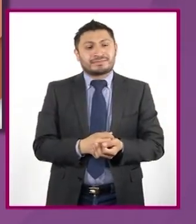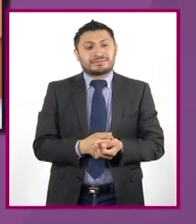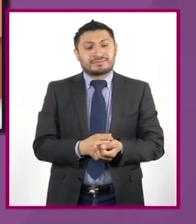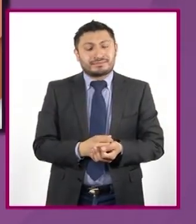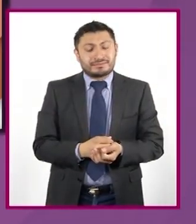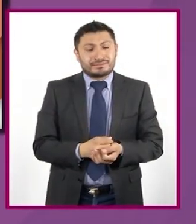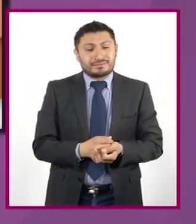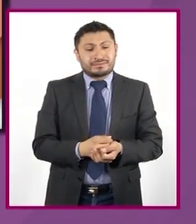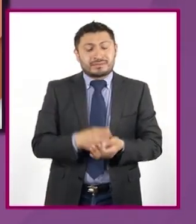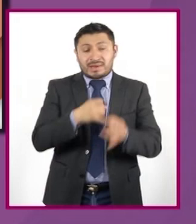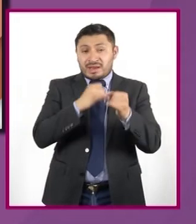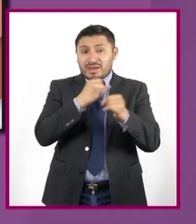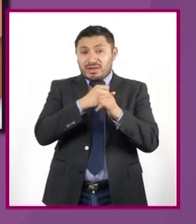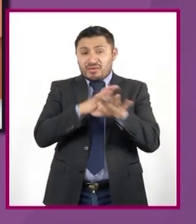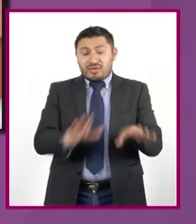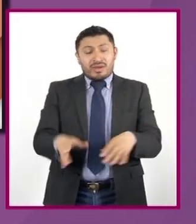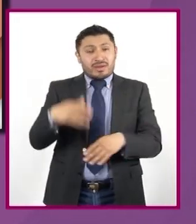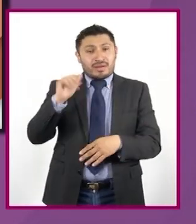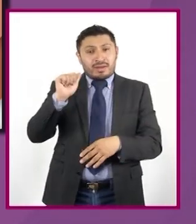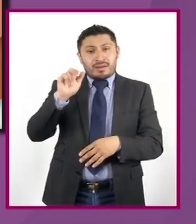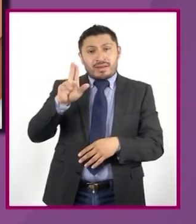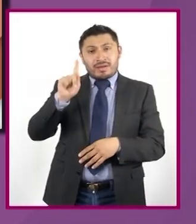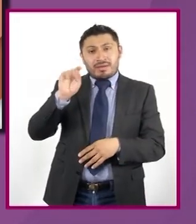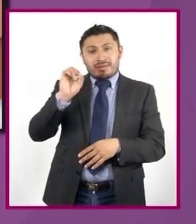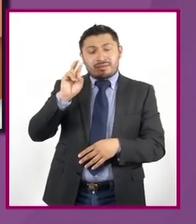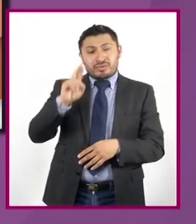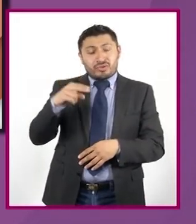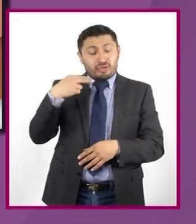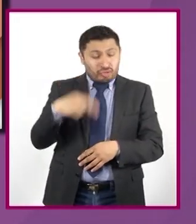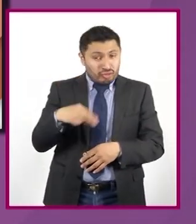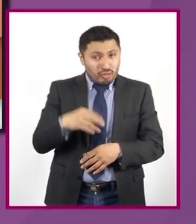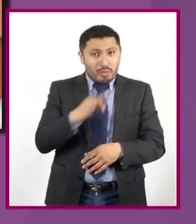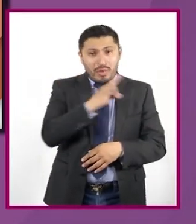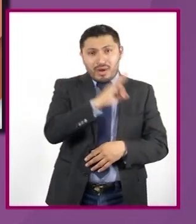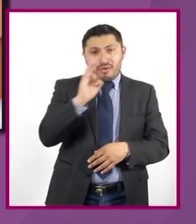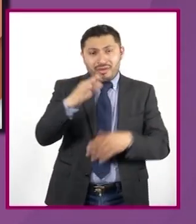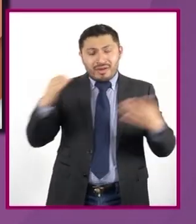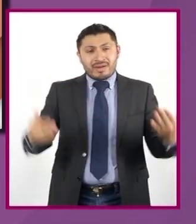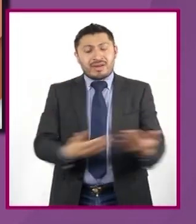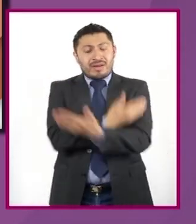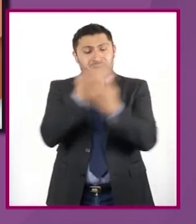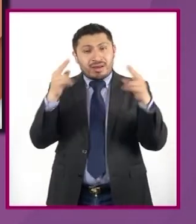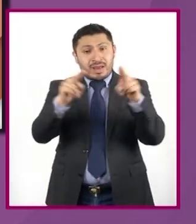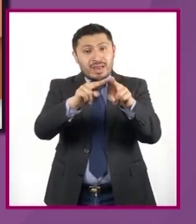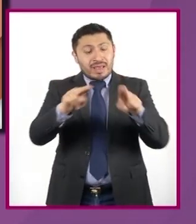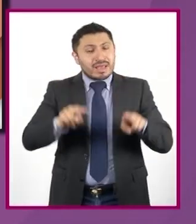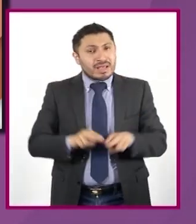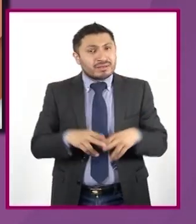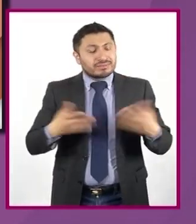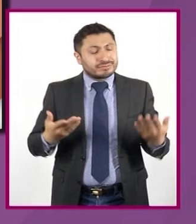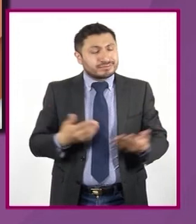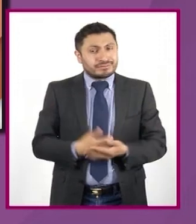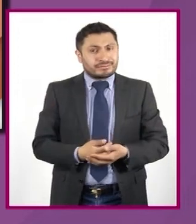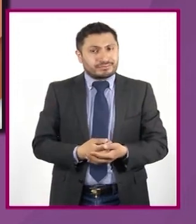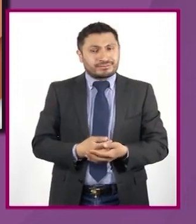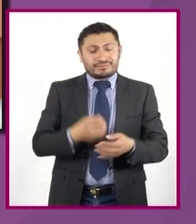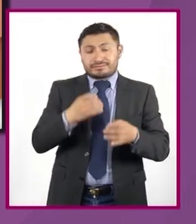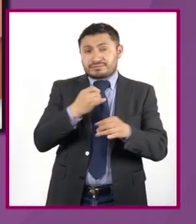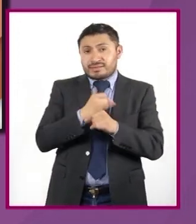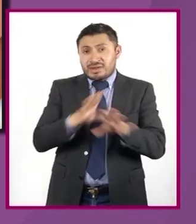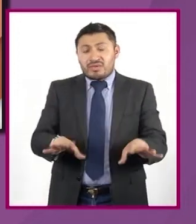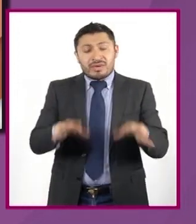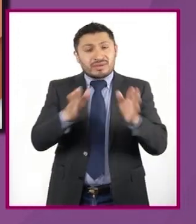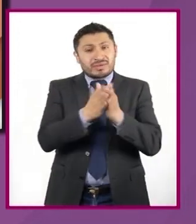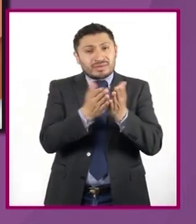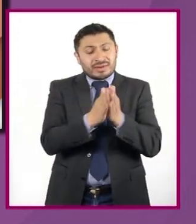Datos del autor como nombre, fecha de nacimiento y nacionalidad. Datos del libro